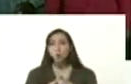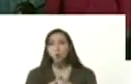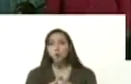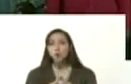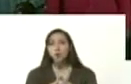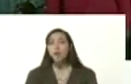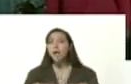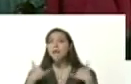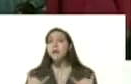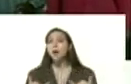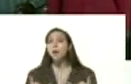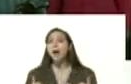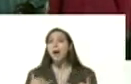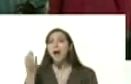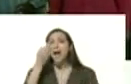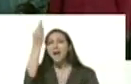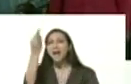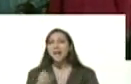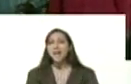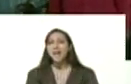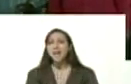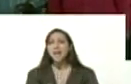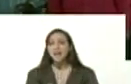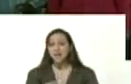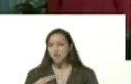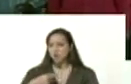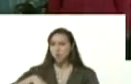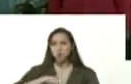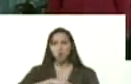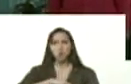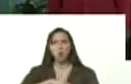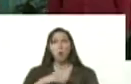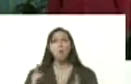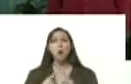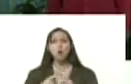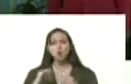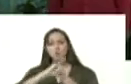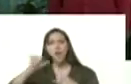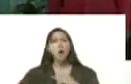mequetrefe nombrado por el genocida de Donald Trump aquí en Venezuela.